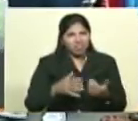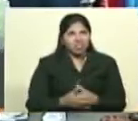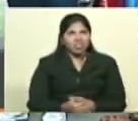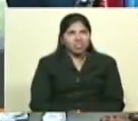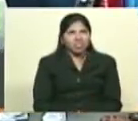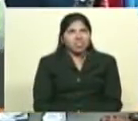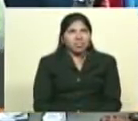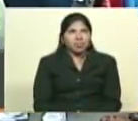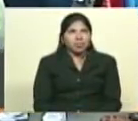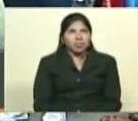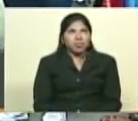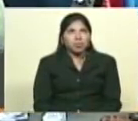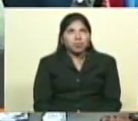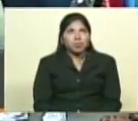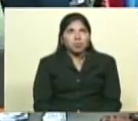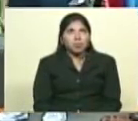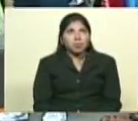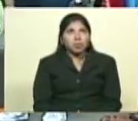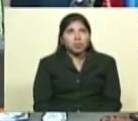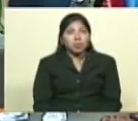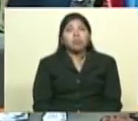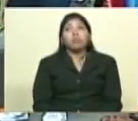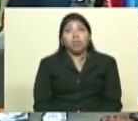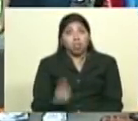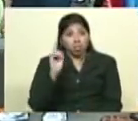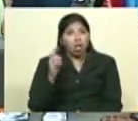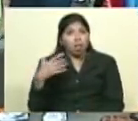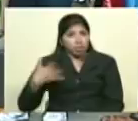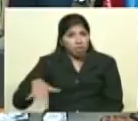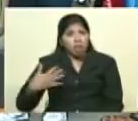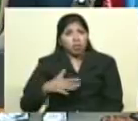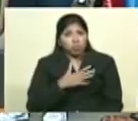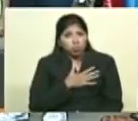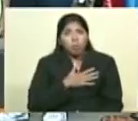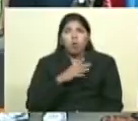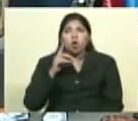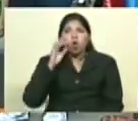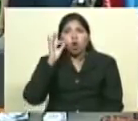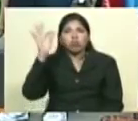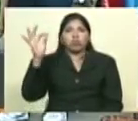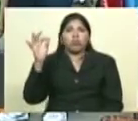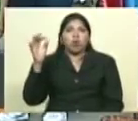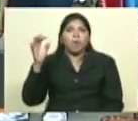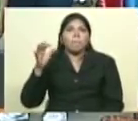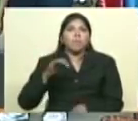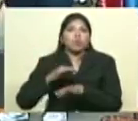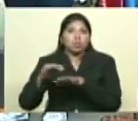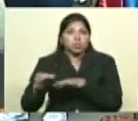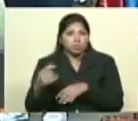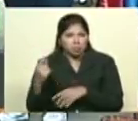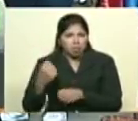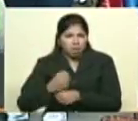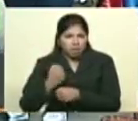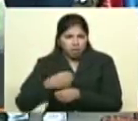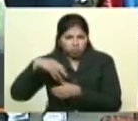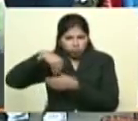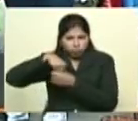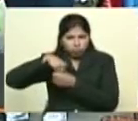en Caracas, que tiene derecho a lanzarse a concejal municipal para hacer su trabajo.